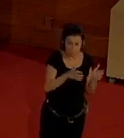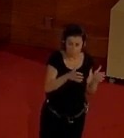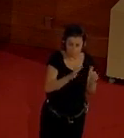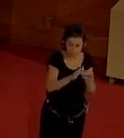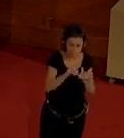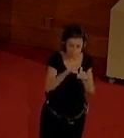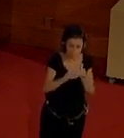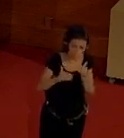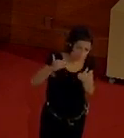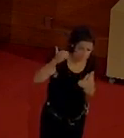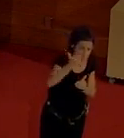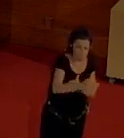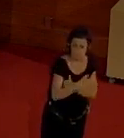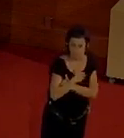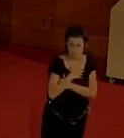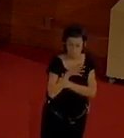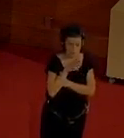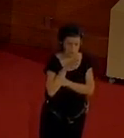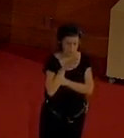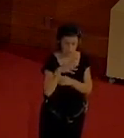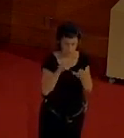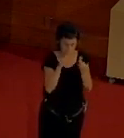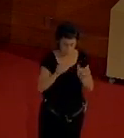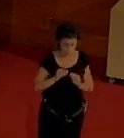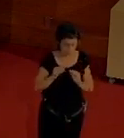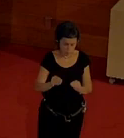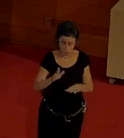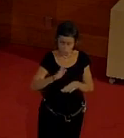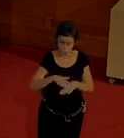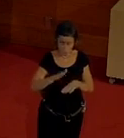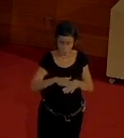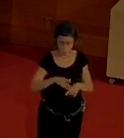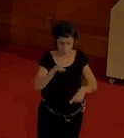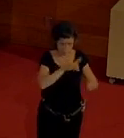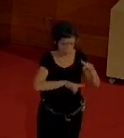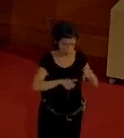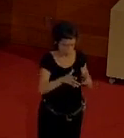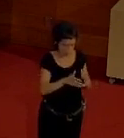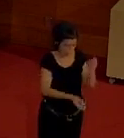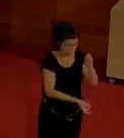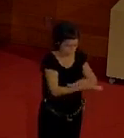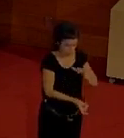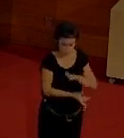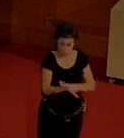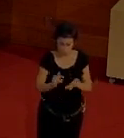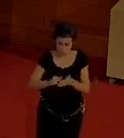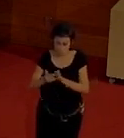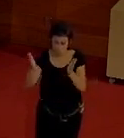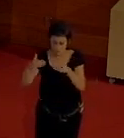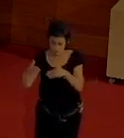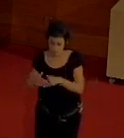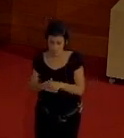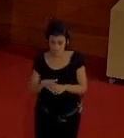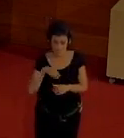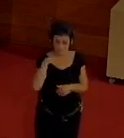van ya ha generado más el propio modelo ha generado más problemas de los que le resuelve y x jin ping no está presentando ningún